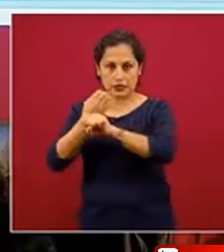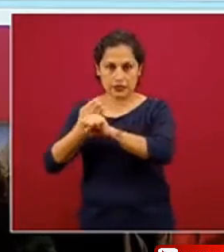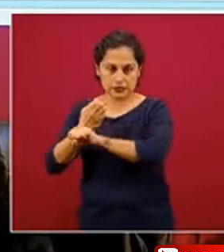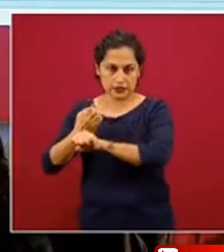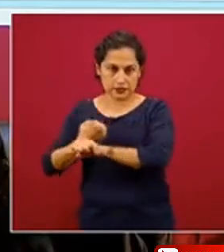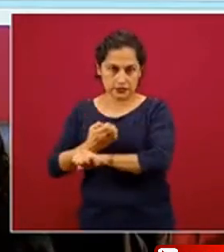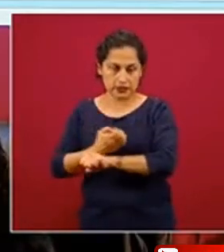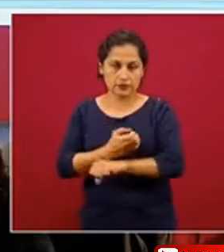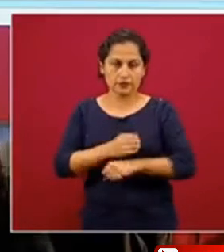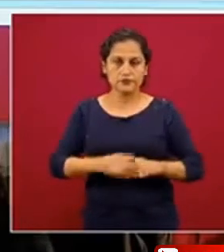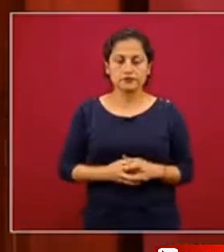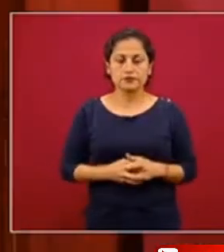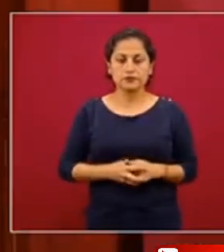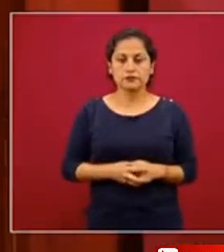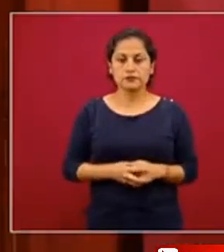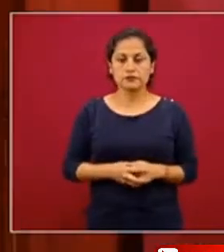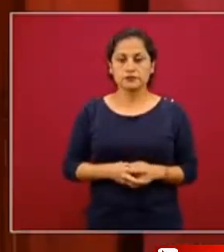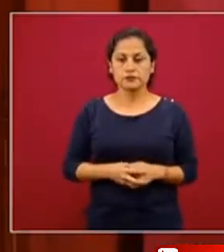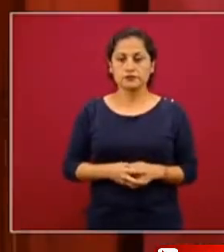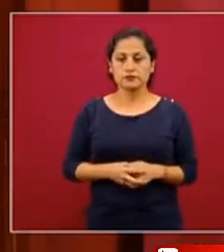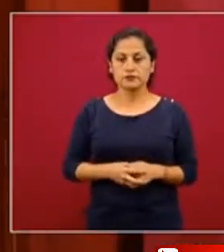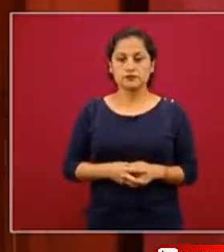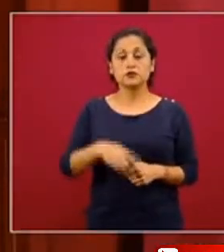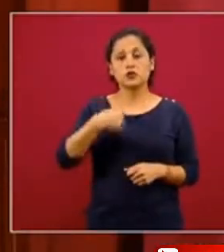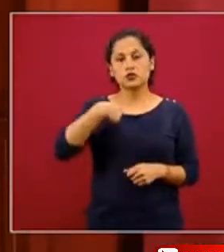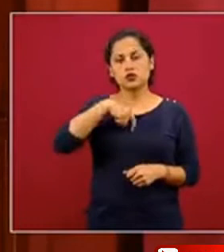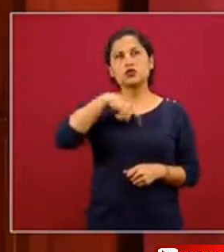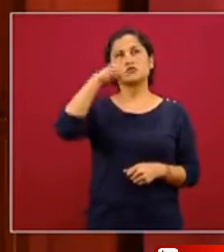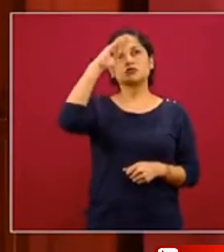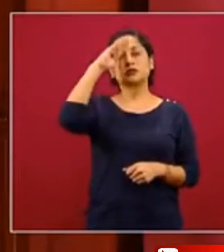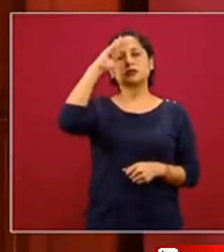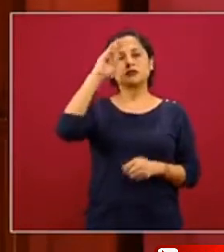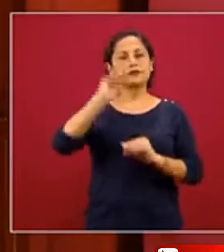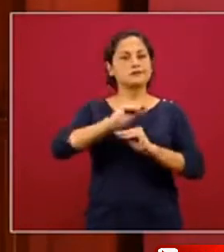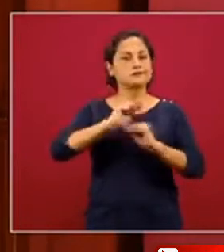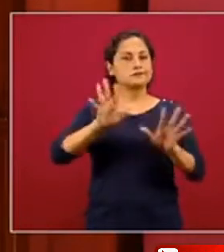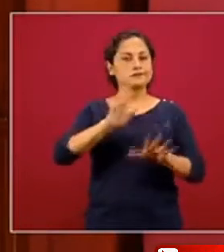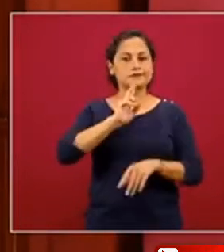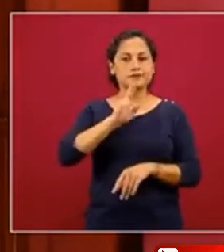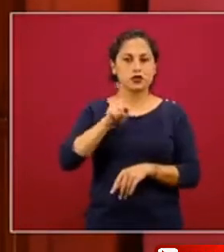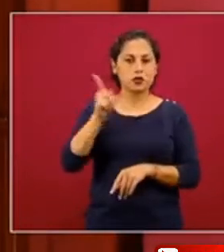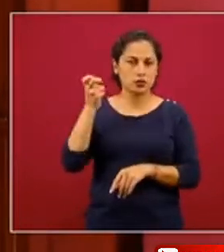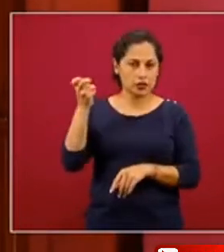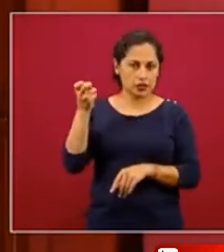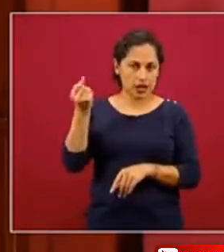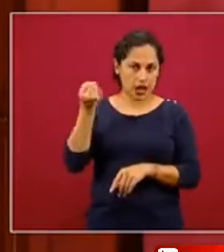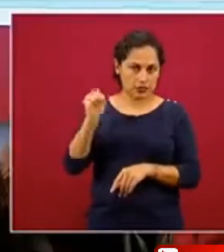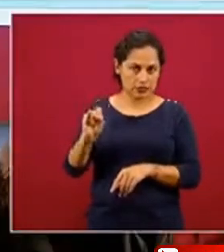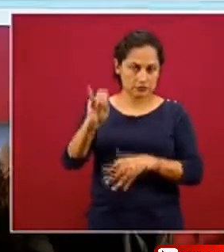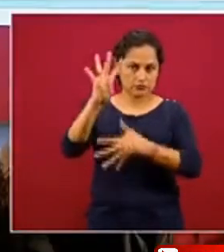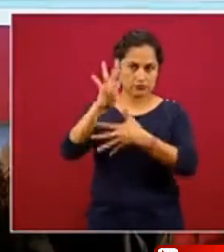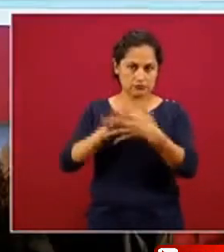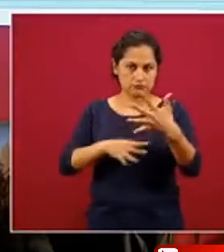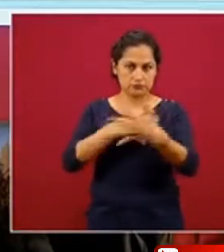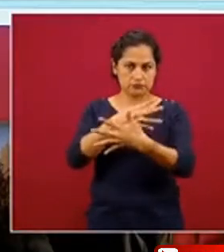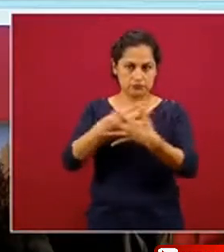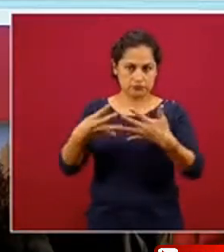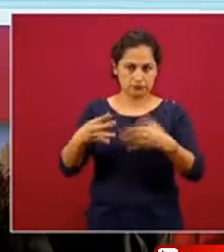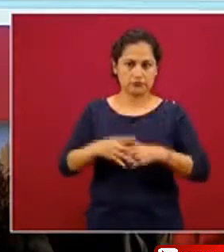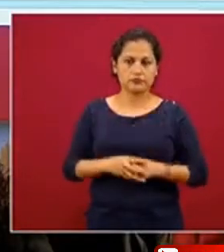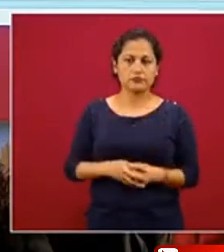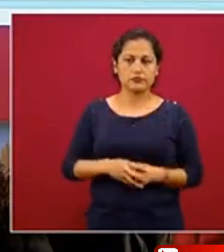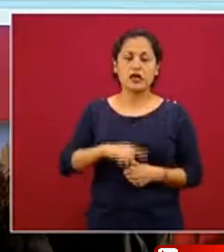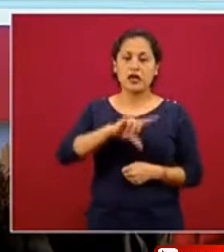está pasando en cada estado. Consideramos que es más fácil verlo de manera panorámica de inicio y después vamos a